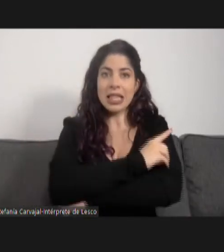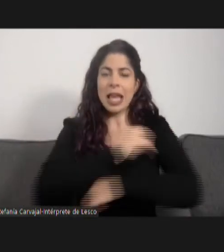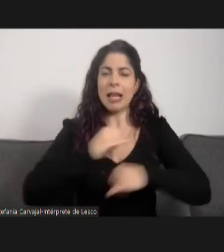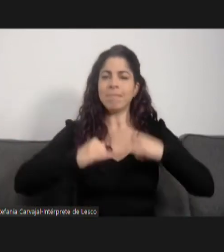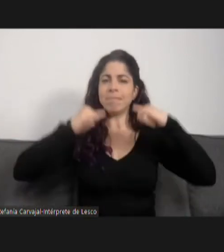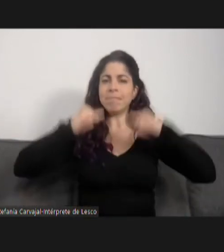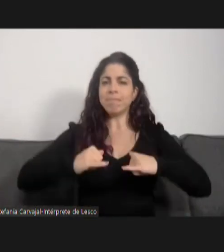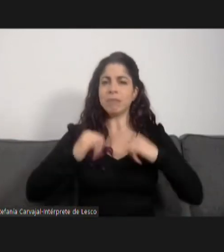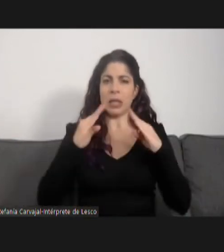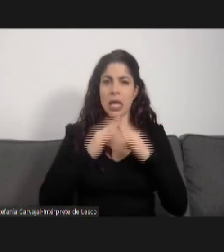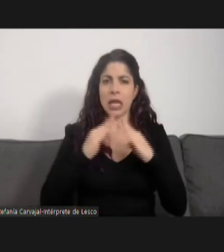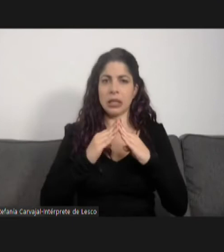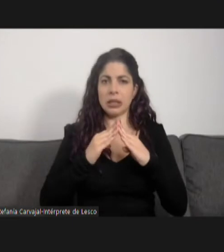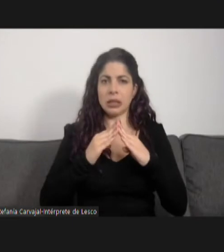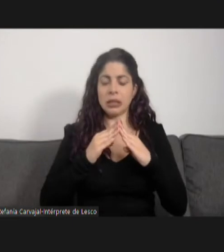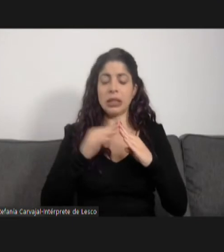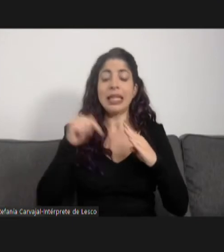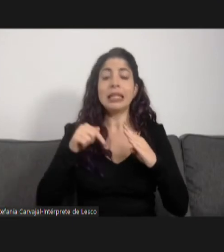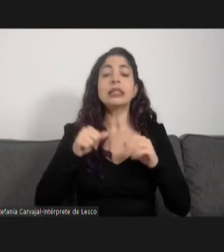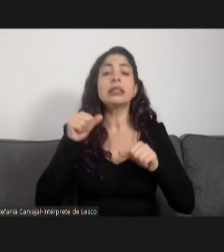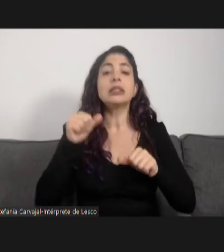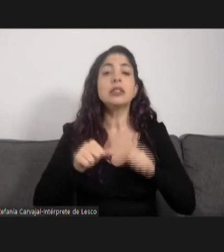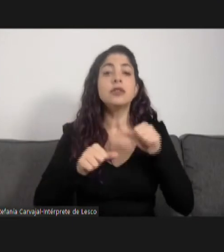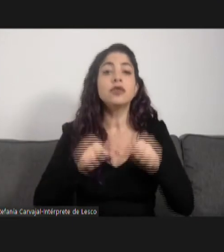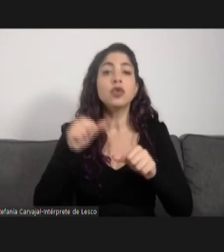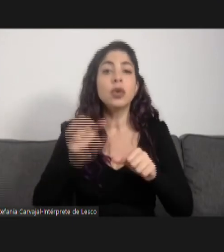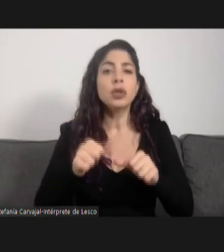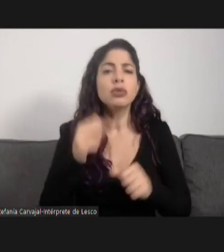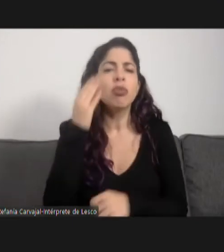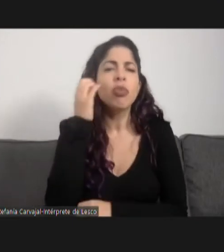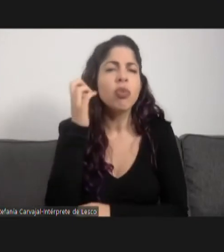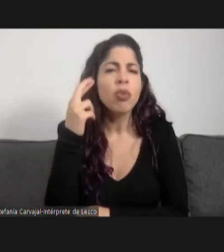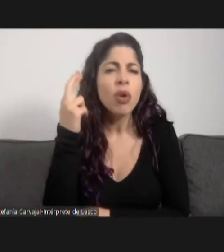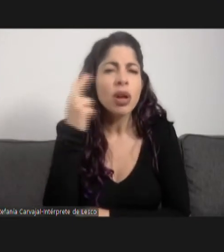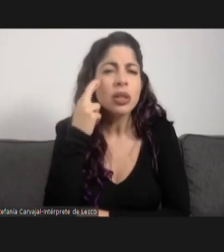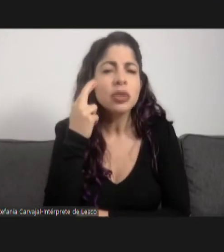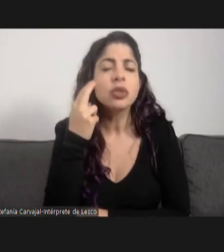casa. Es un esfuerzo que se hace tomando